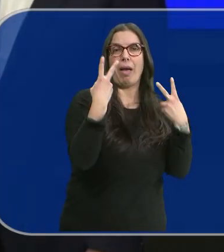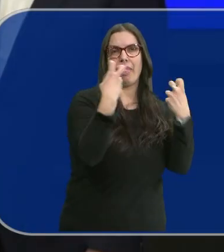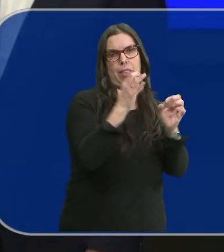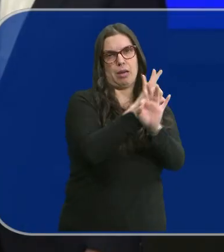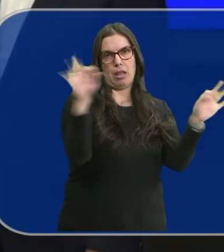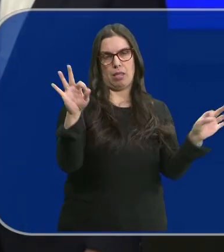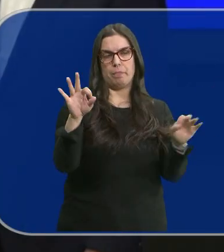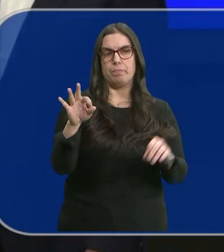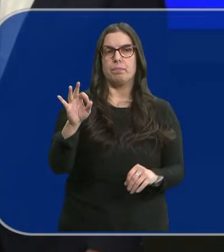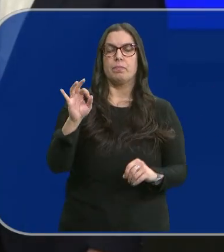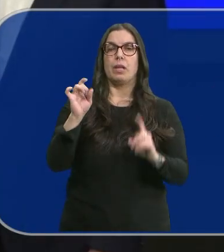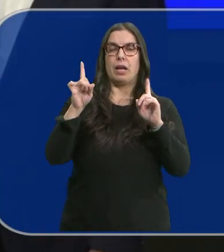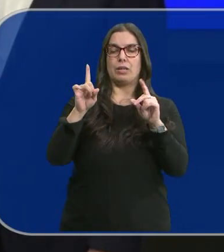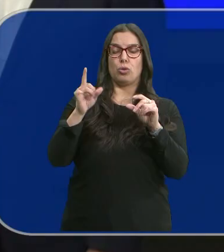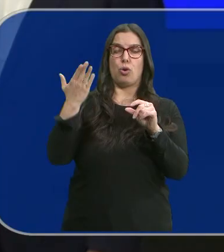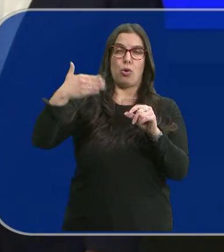para los casos ya